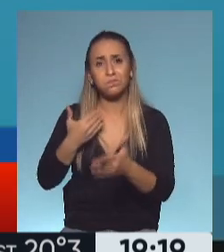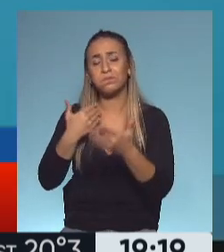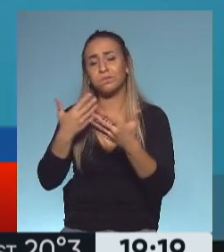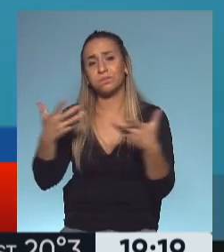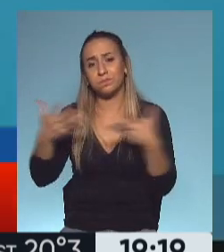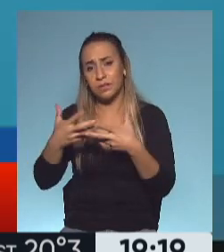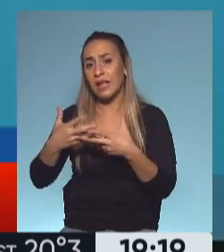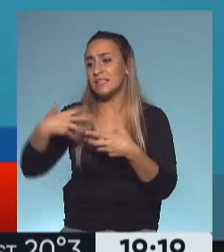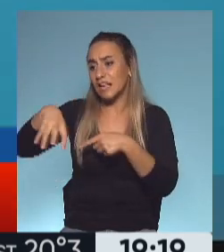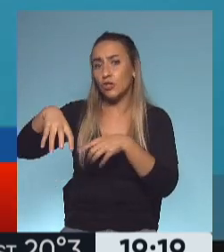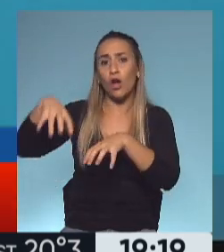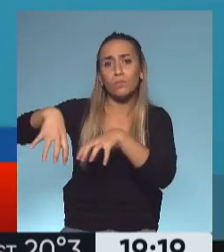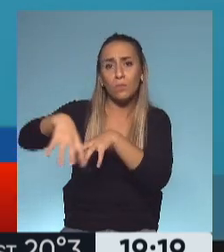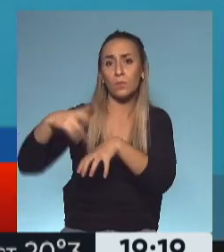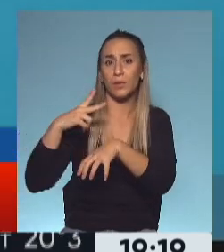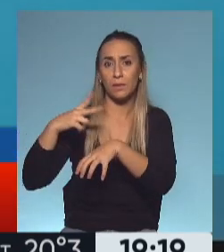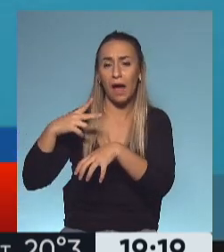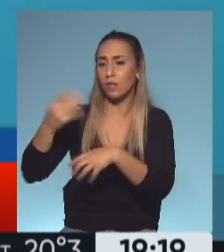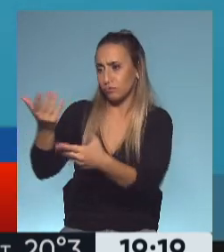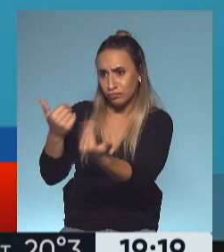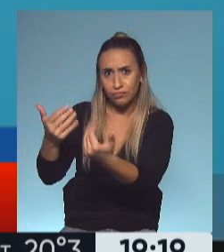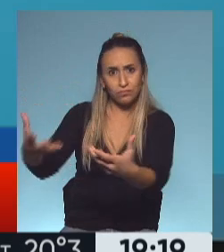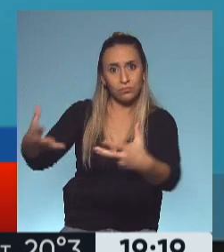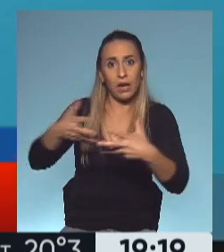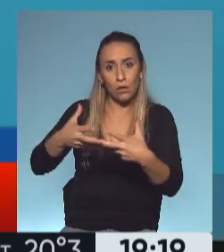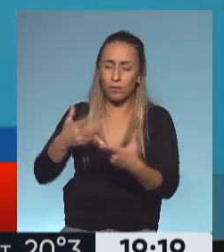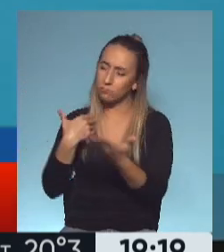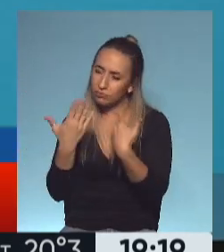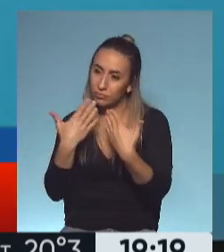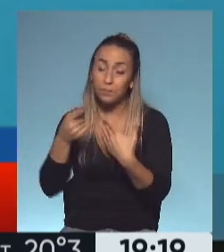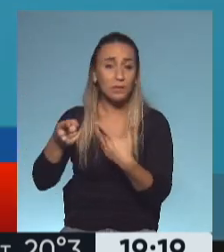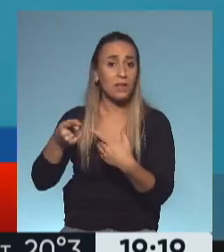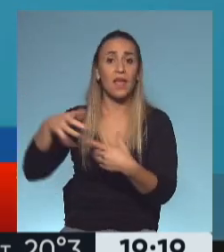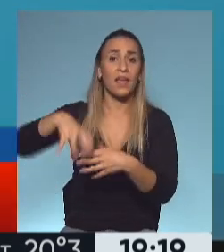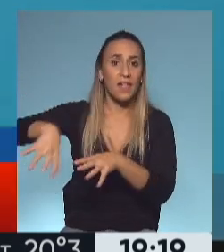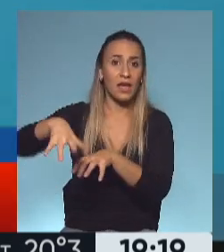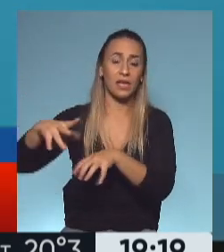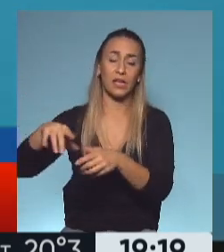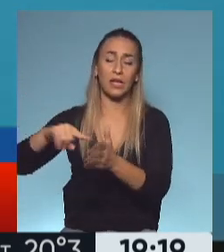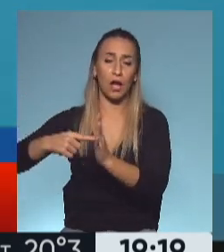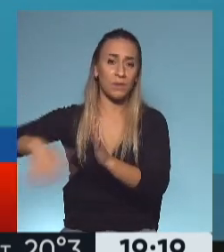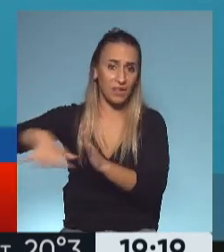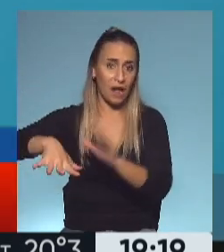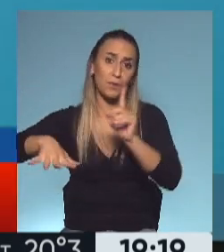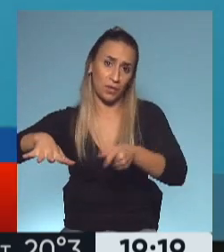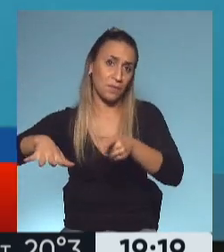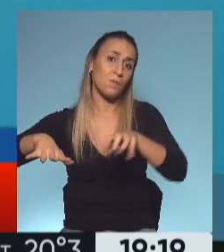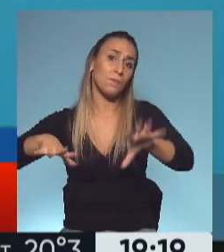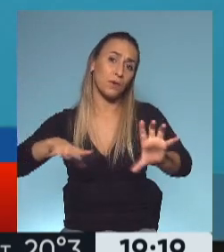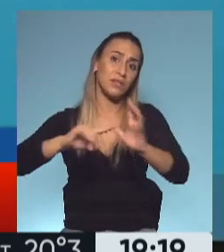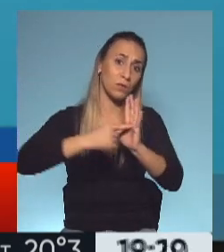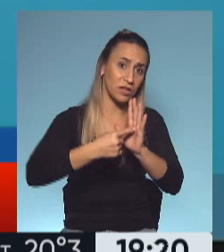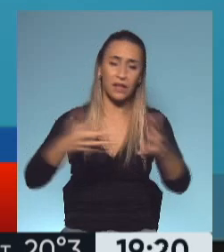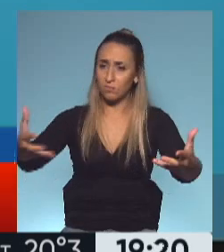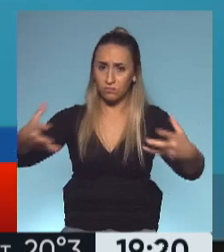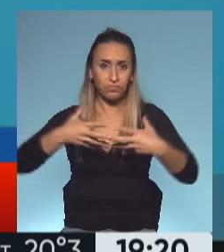sector privado también, que afecta tanto a la ciudad como al conurbano, están en una situación